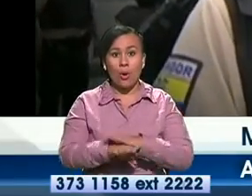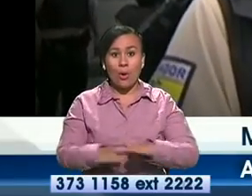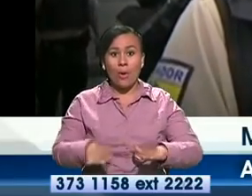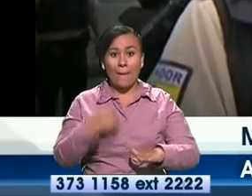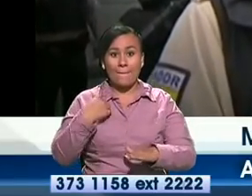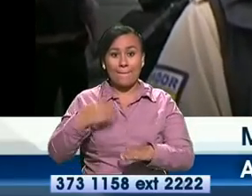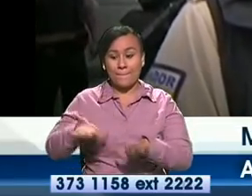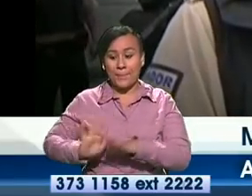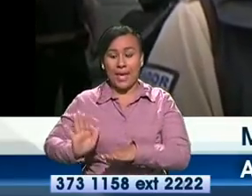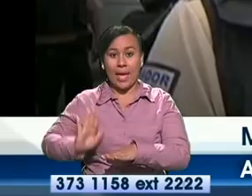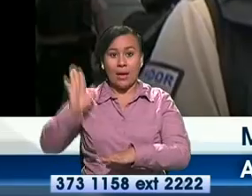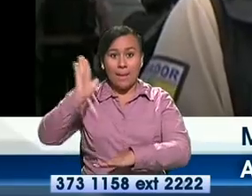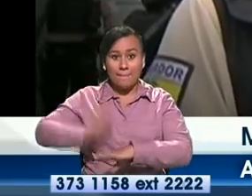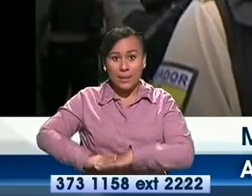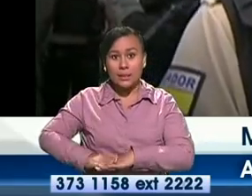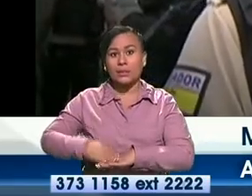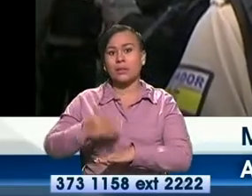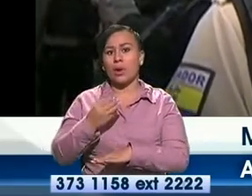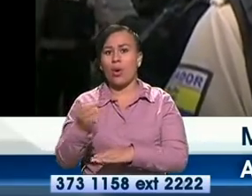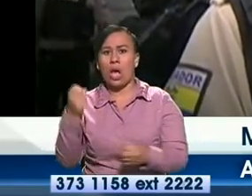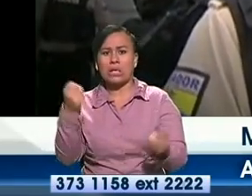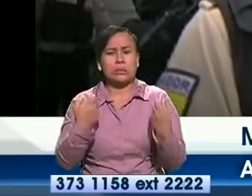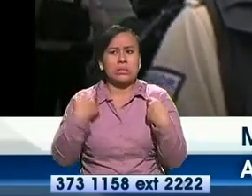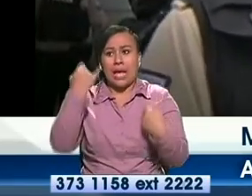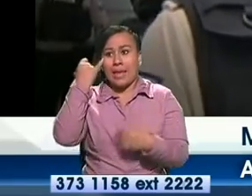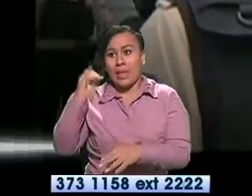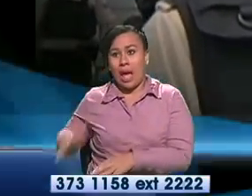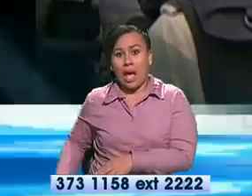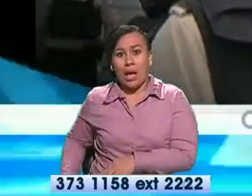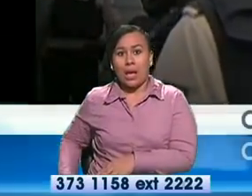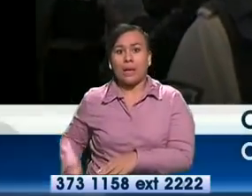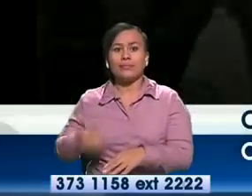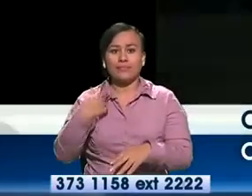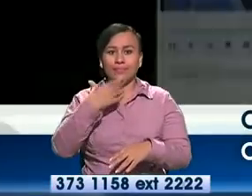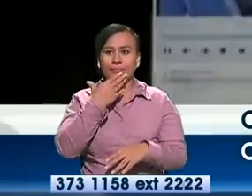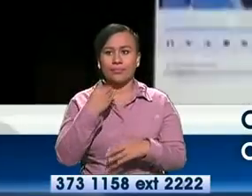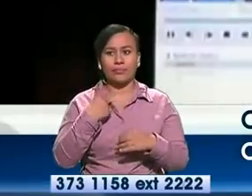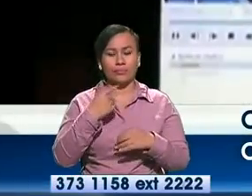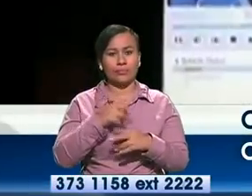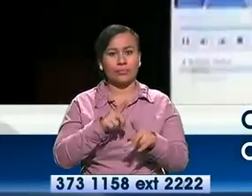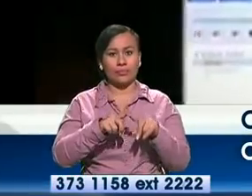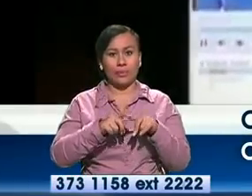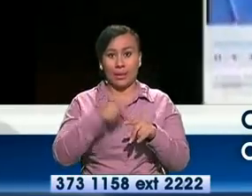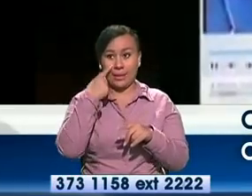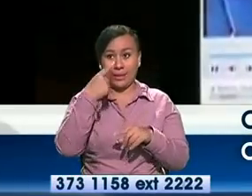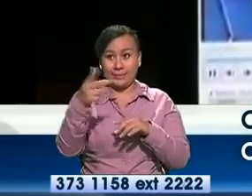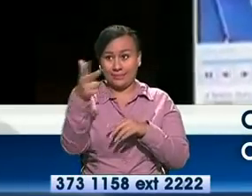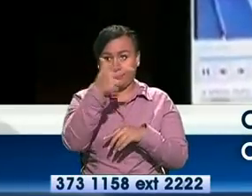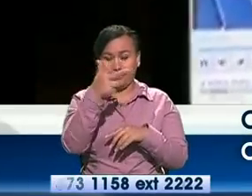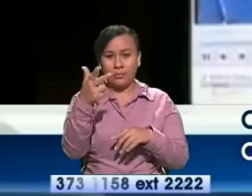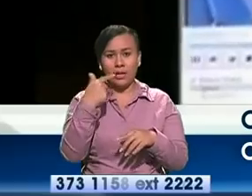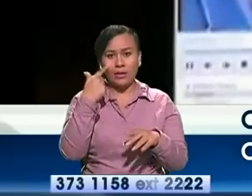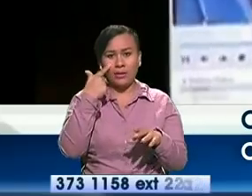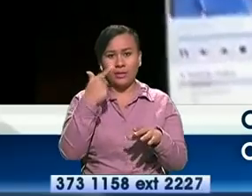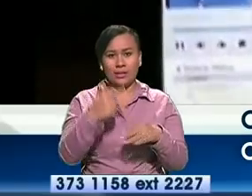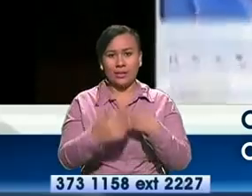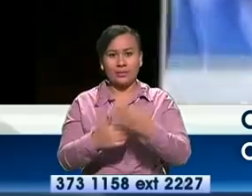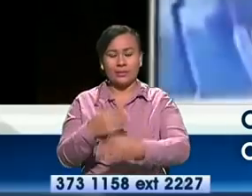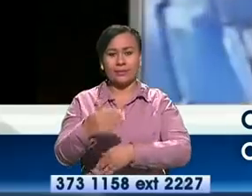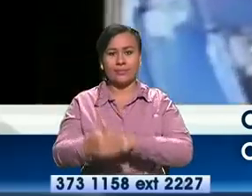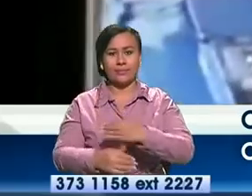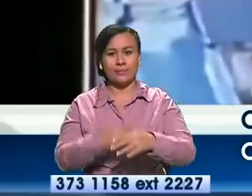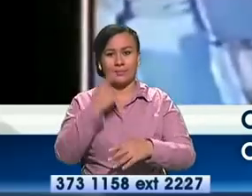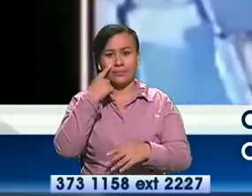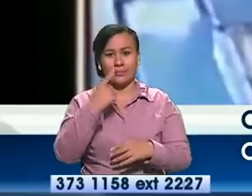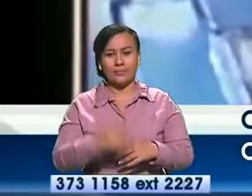debajo del asiento o en diferentes lugares, ¿no? Lo importante es que exista el botón de pánico. Con el video proporcionado, la policía busca a los